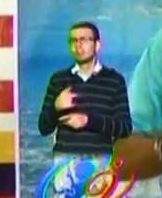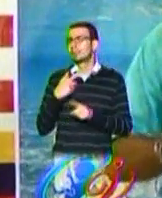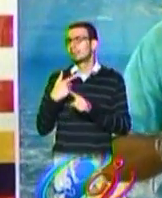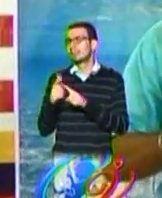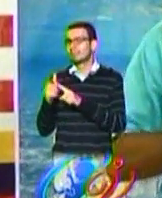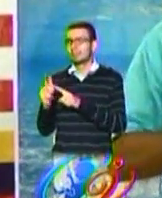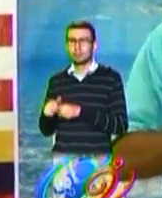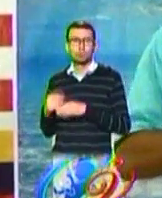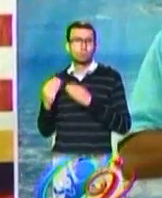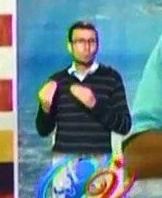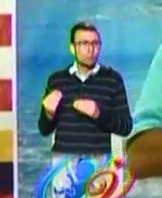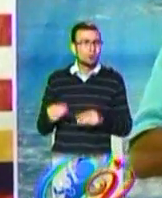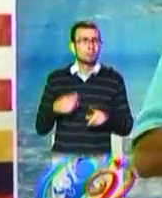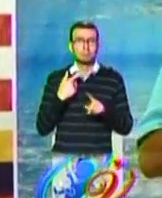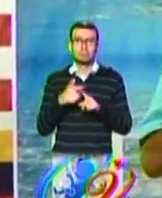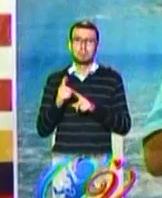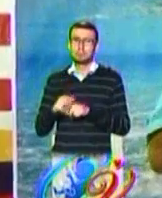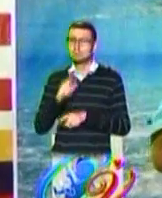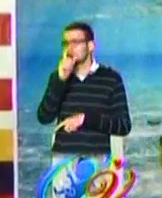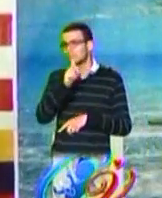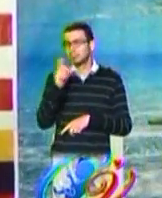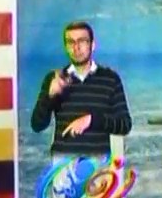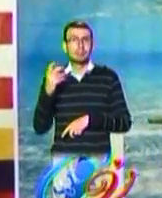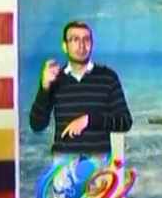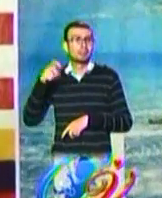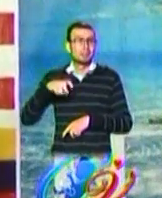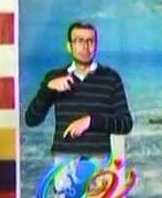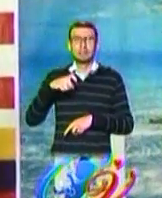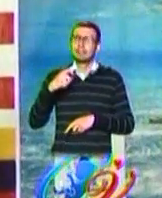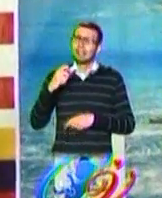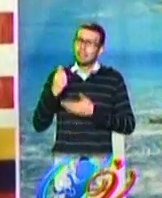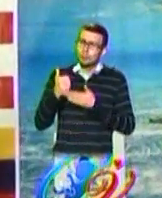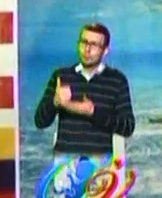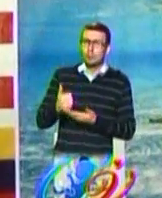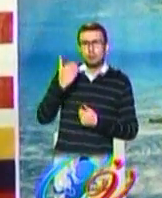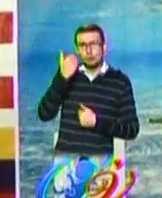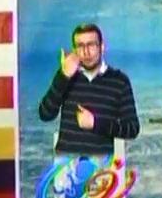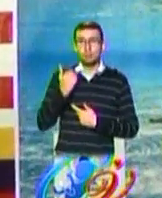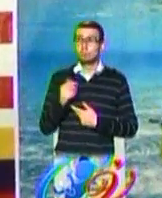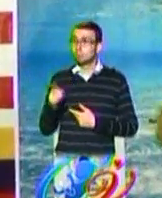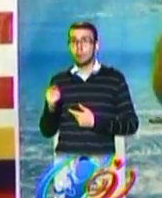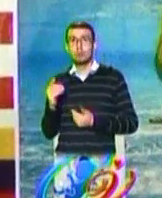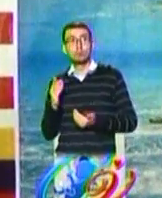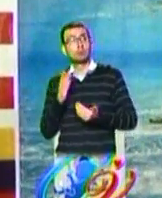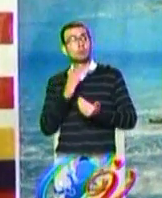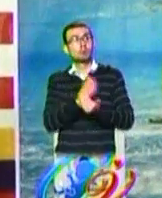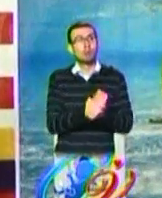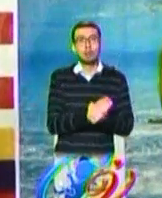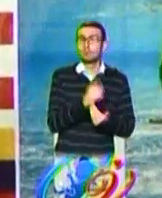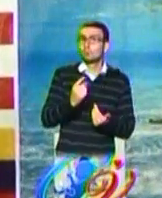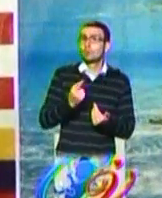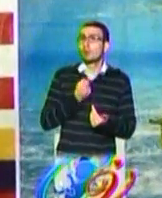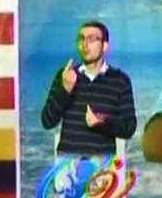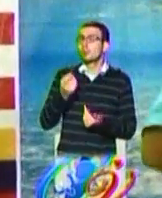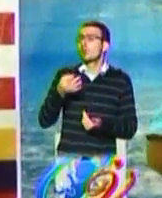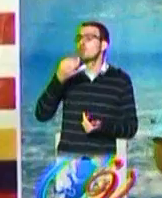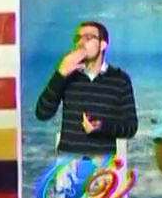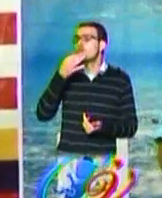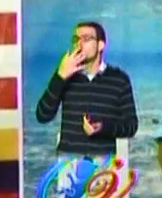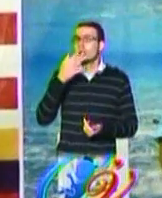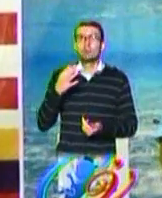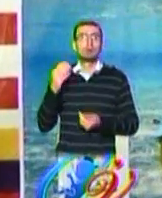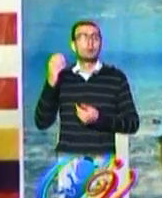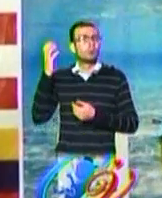que refieren diferentes procesos patológicos. La pregunta era, ella consultó y le mandaron un antibiótico y un